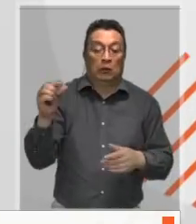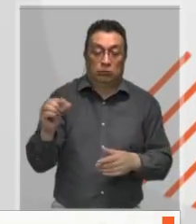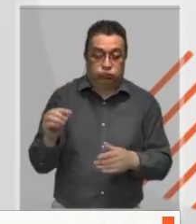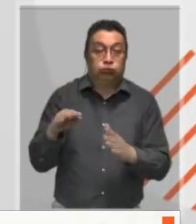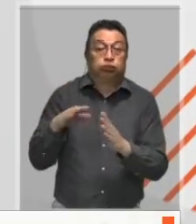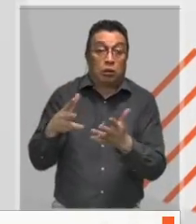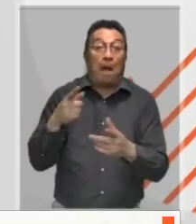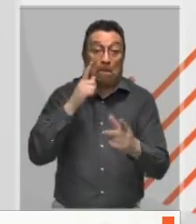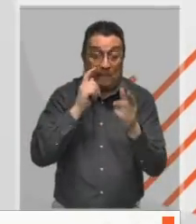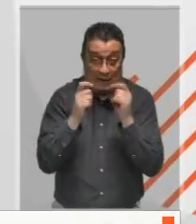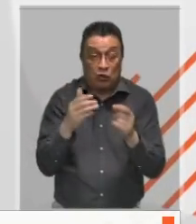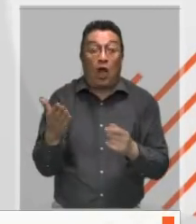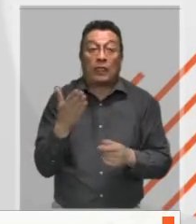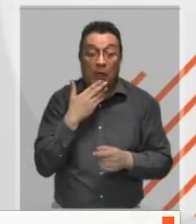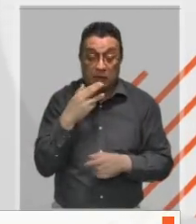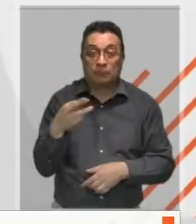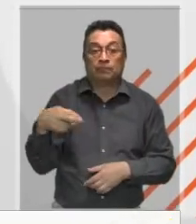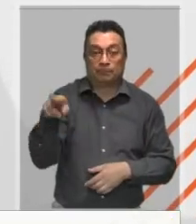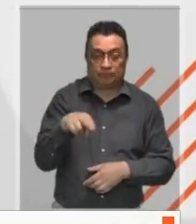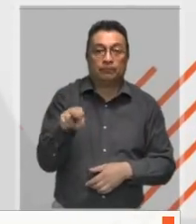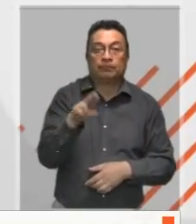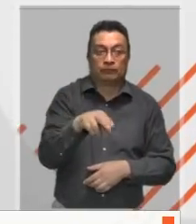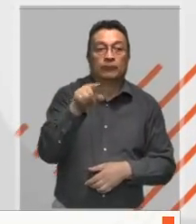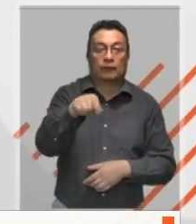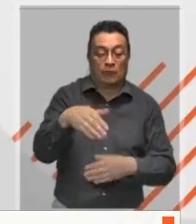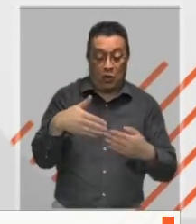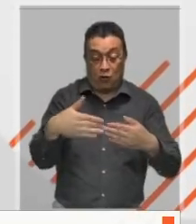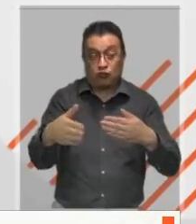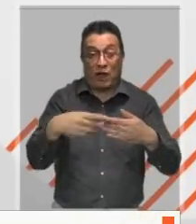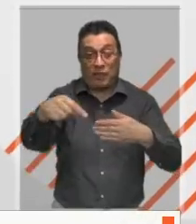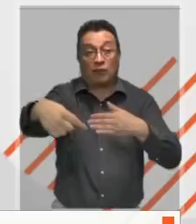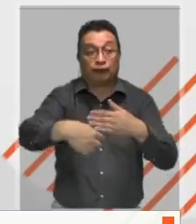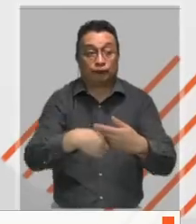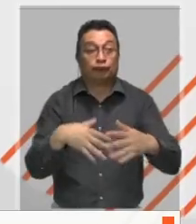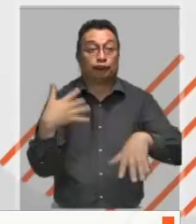del peligro que de vez en vez se hace sentir en la puerta de acceso.